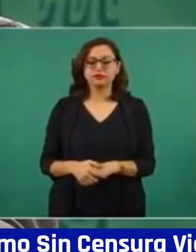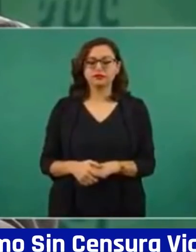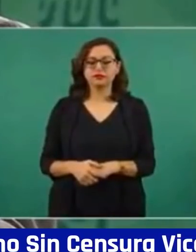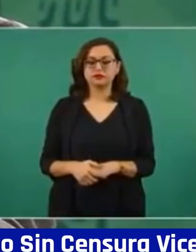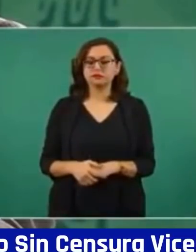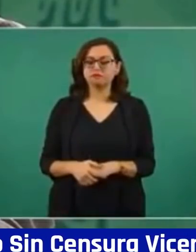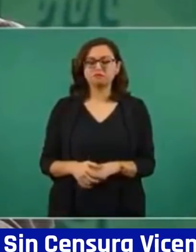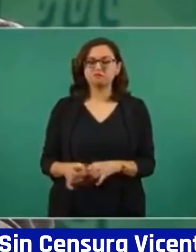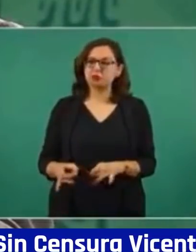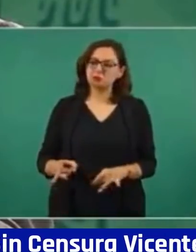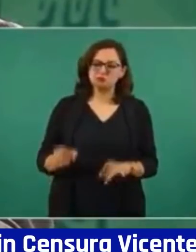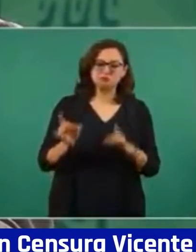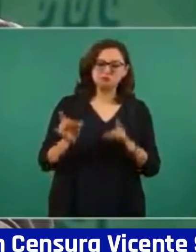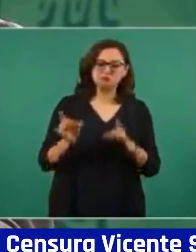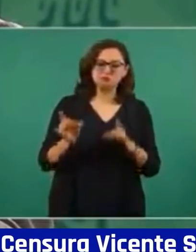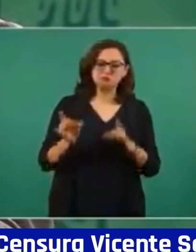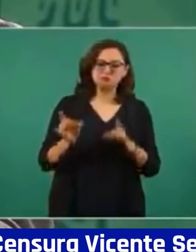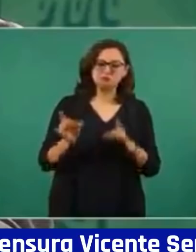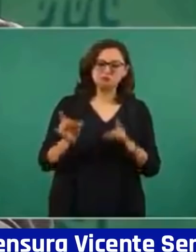derrotamos.